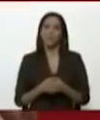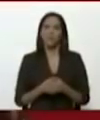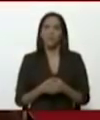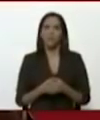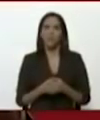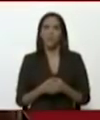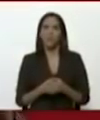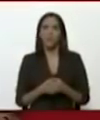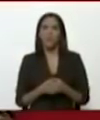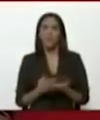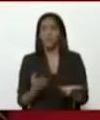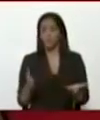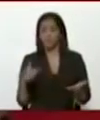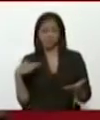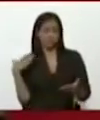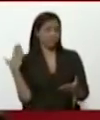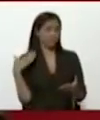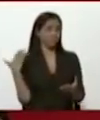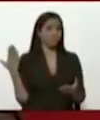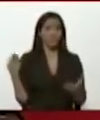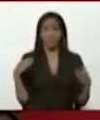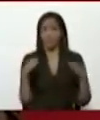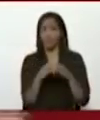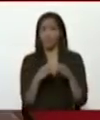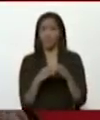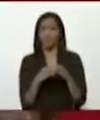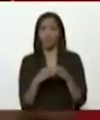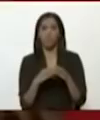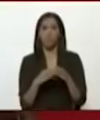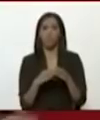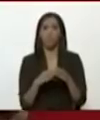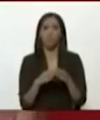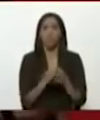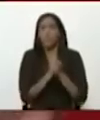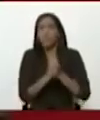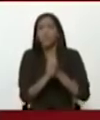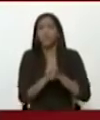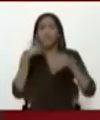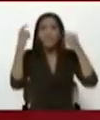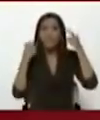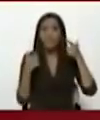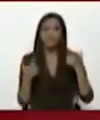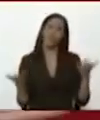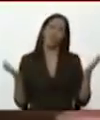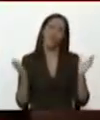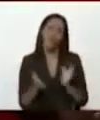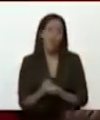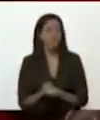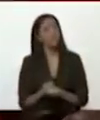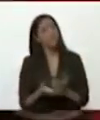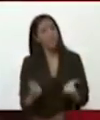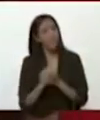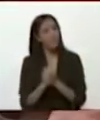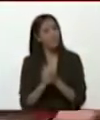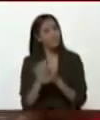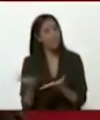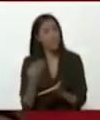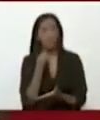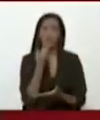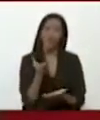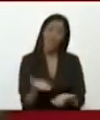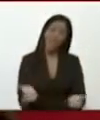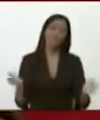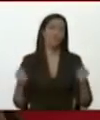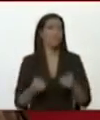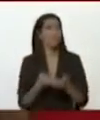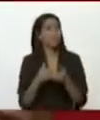En la disidencia, por algún amigo chavista que quizá tenía que dijo, coño, pero es que el compañero es buena nota, vamos